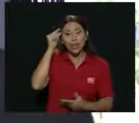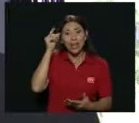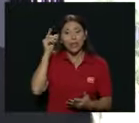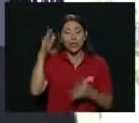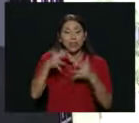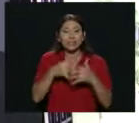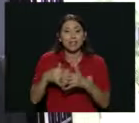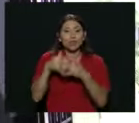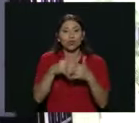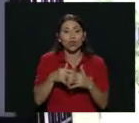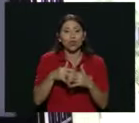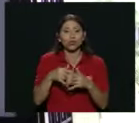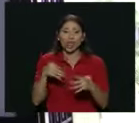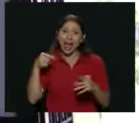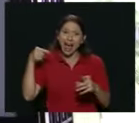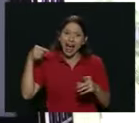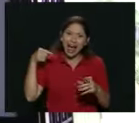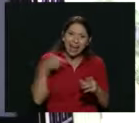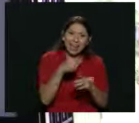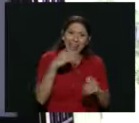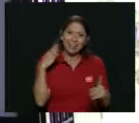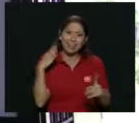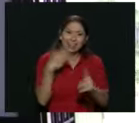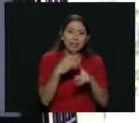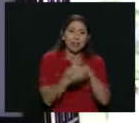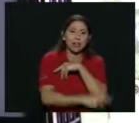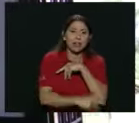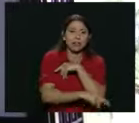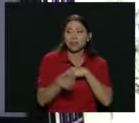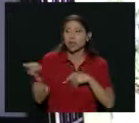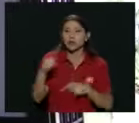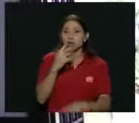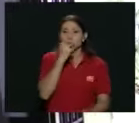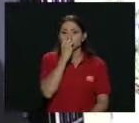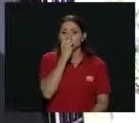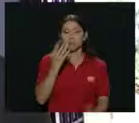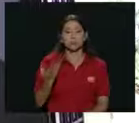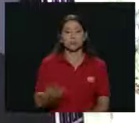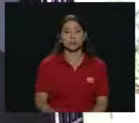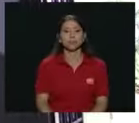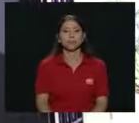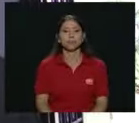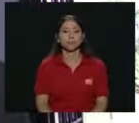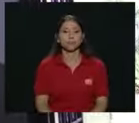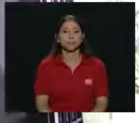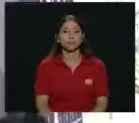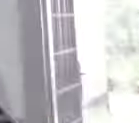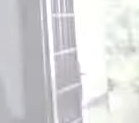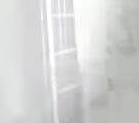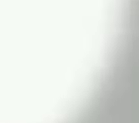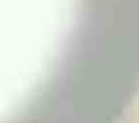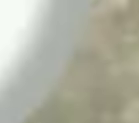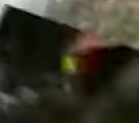el gobierno de los Estados Unidos agrede directamente a las naciones latinoamericanas.